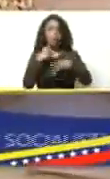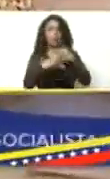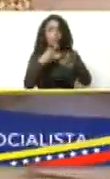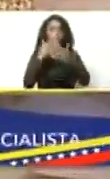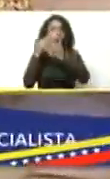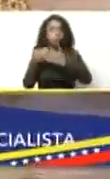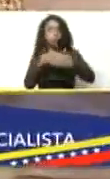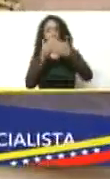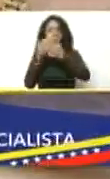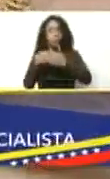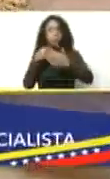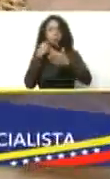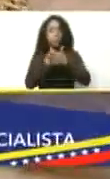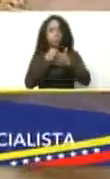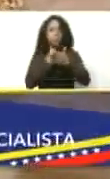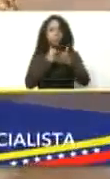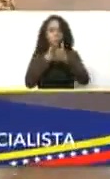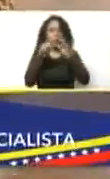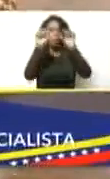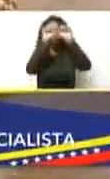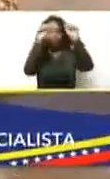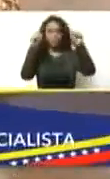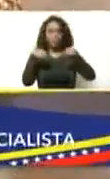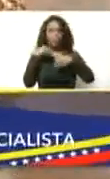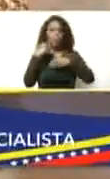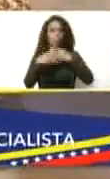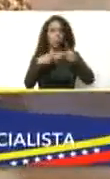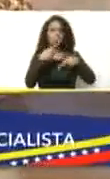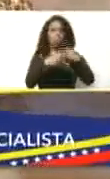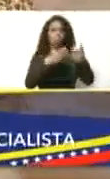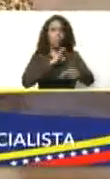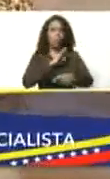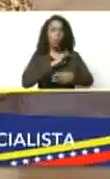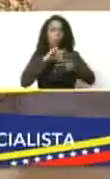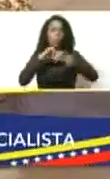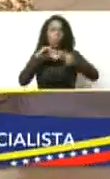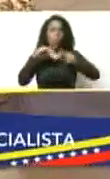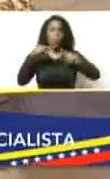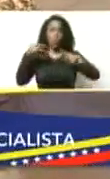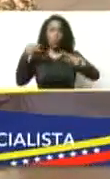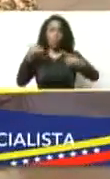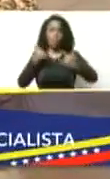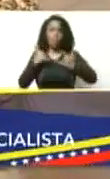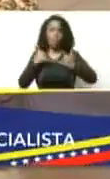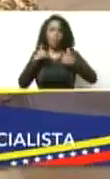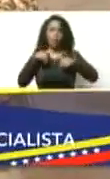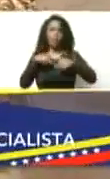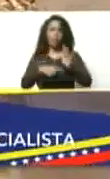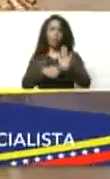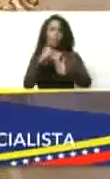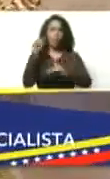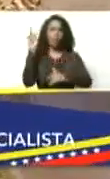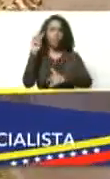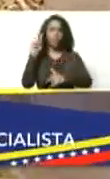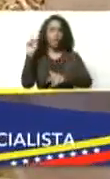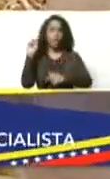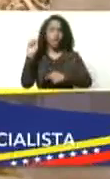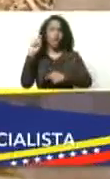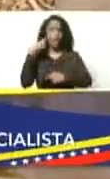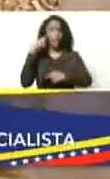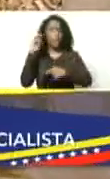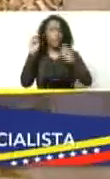genético constante y sistemático para ir produciendo nuestra propia genética. Además de esto, presidente, el tema no es